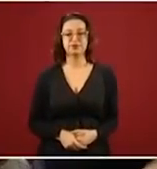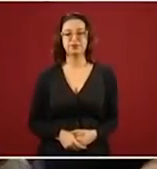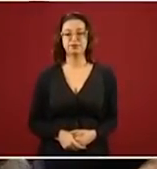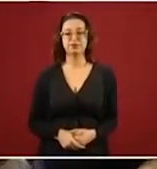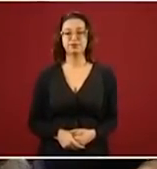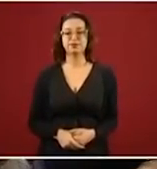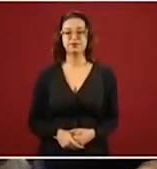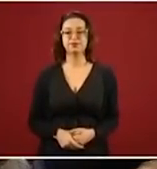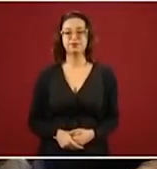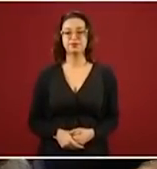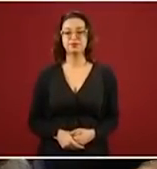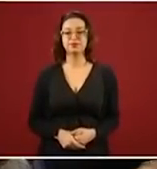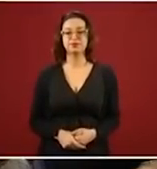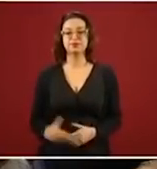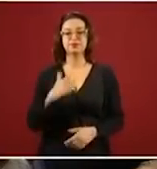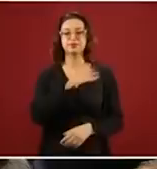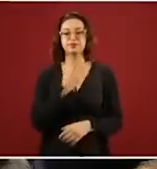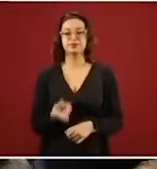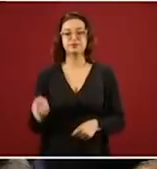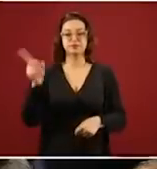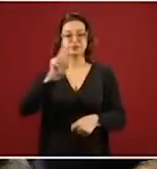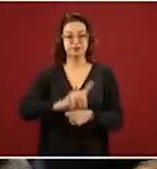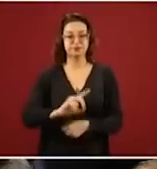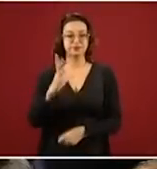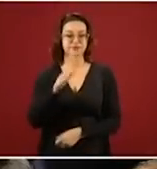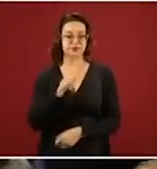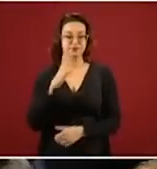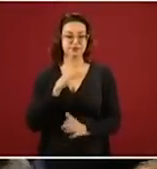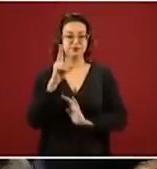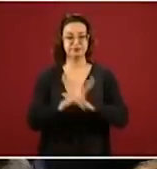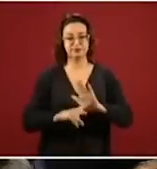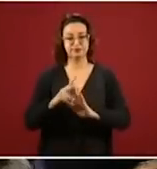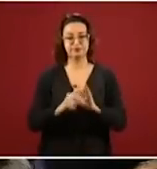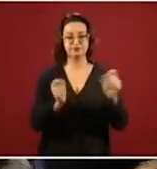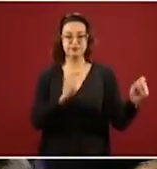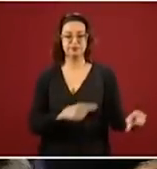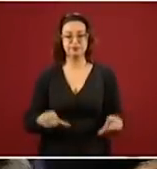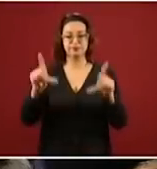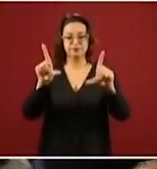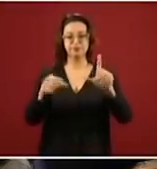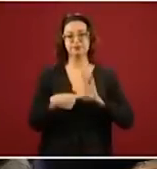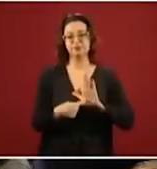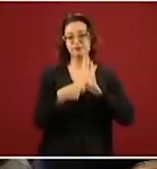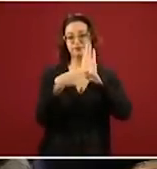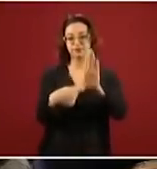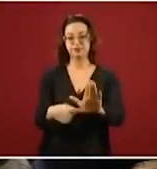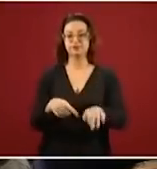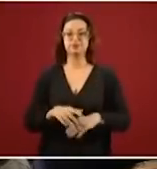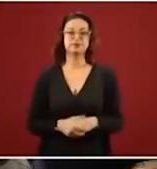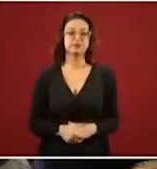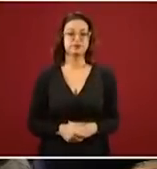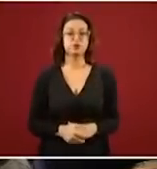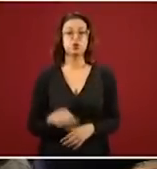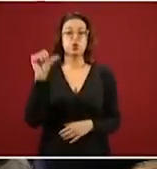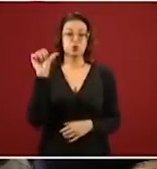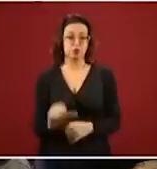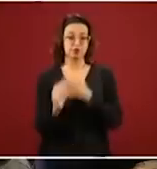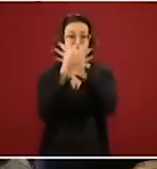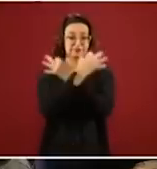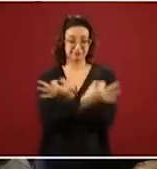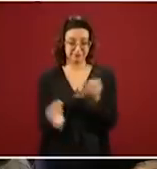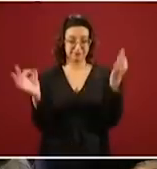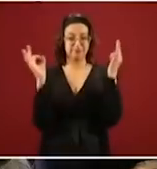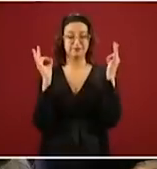muy buenos días se tiene un vídeo preparado este es un anuncio que hacemos el día de